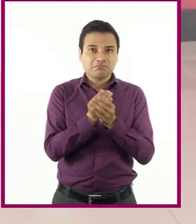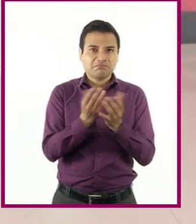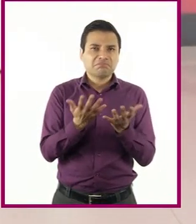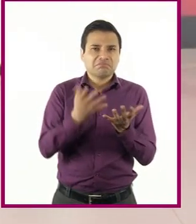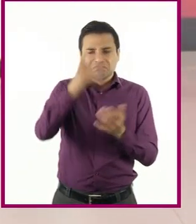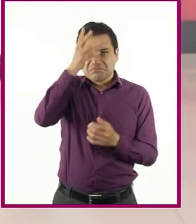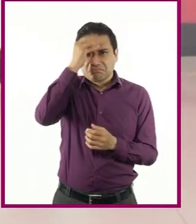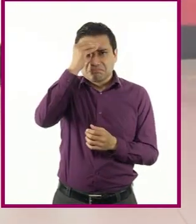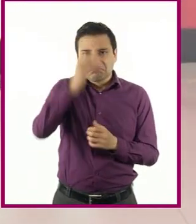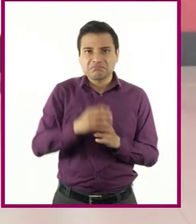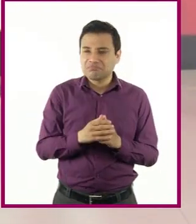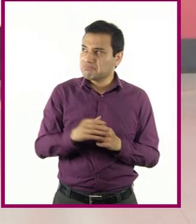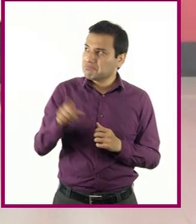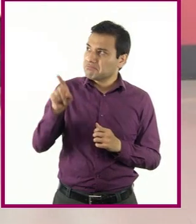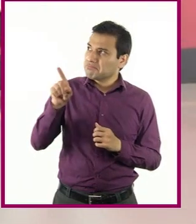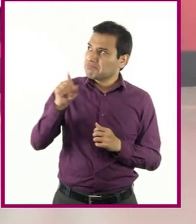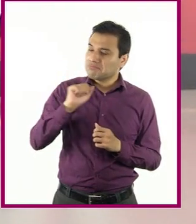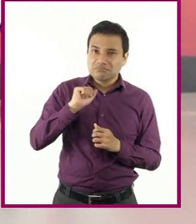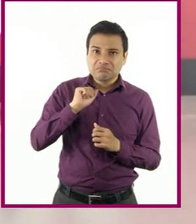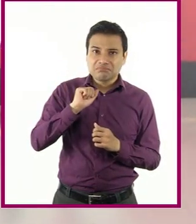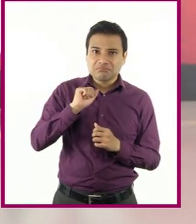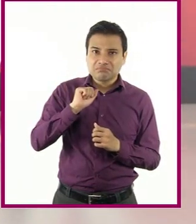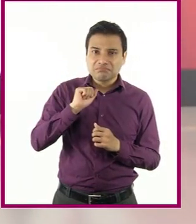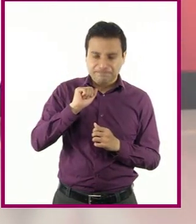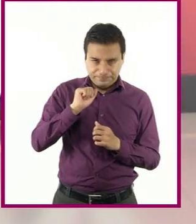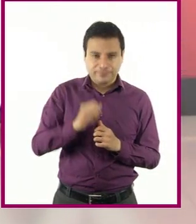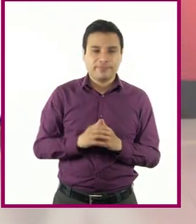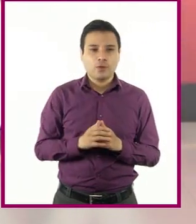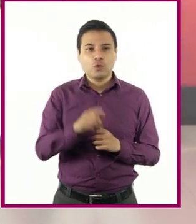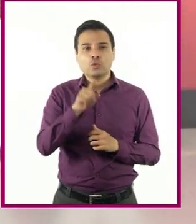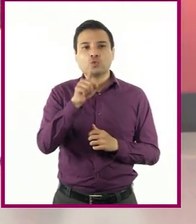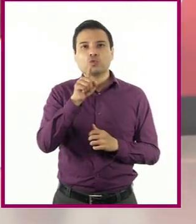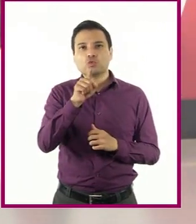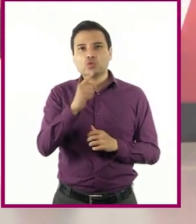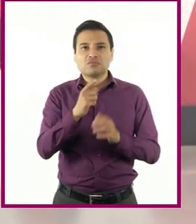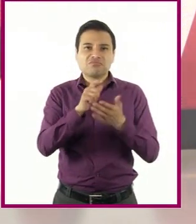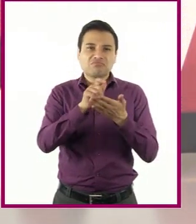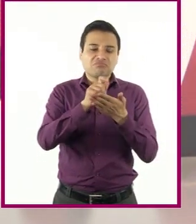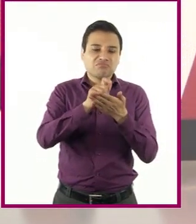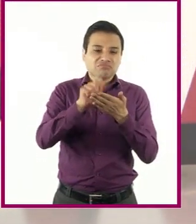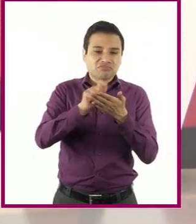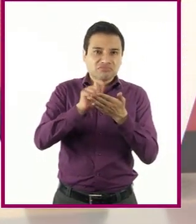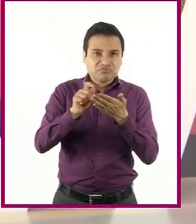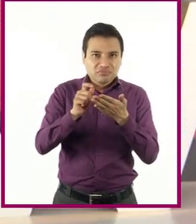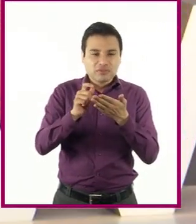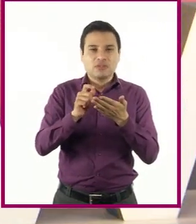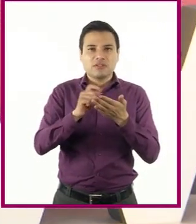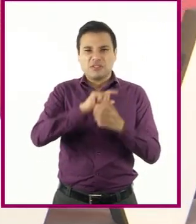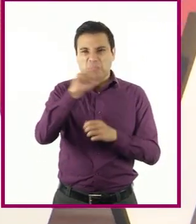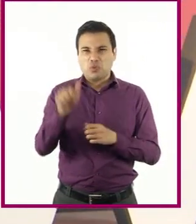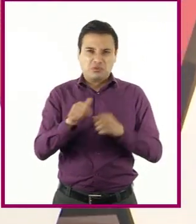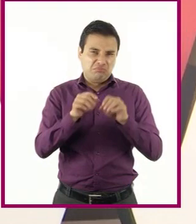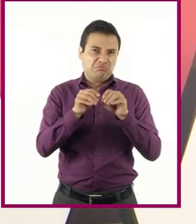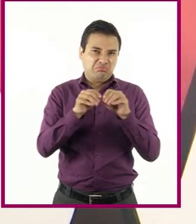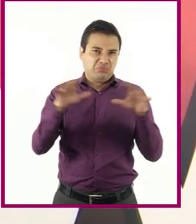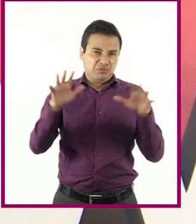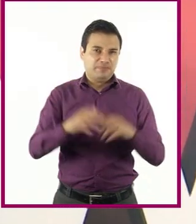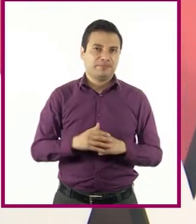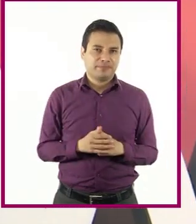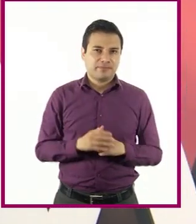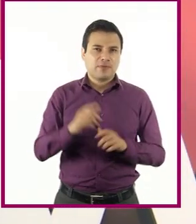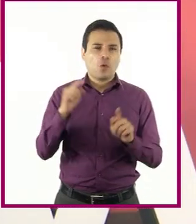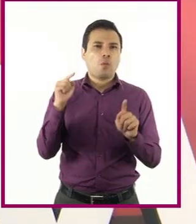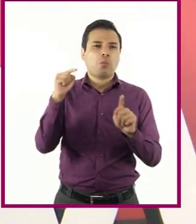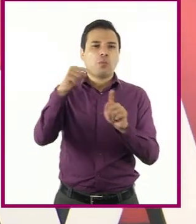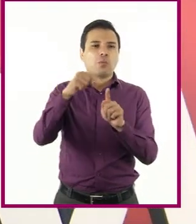esperado, elabora distintos textos para difundir información, cuyo propósito es conformar